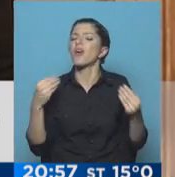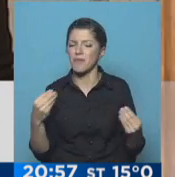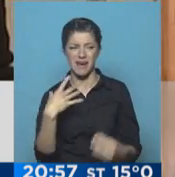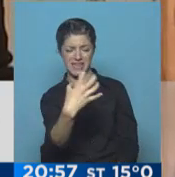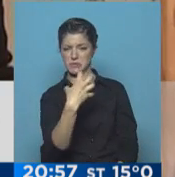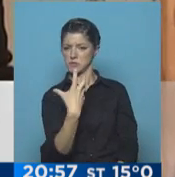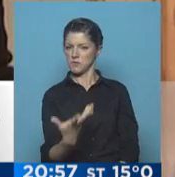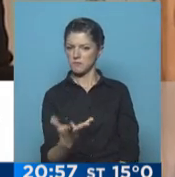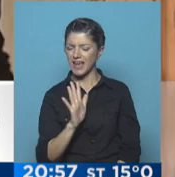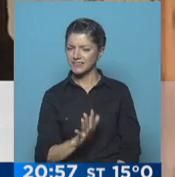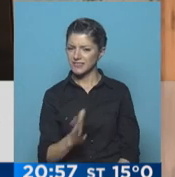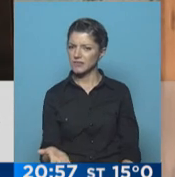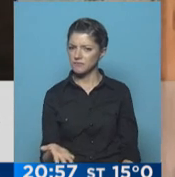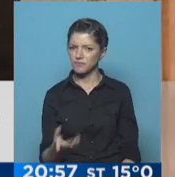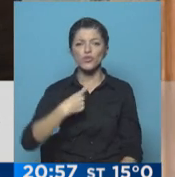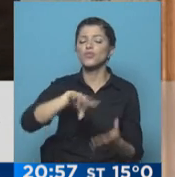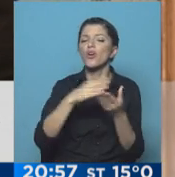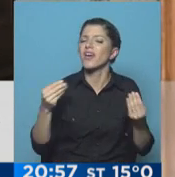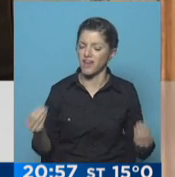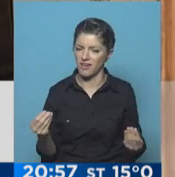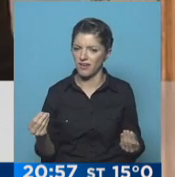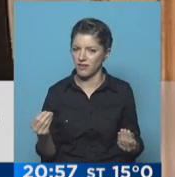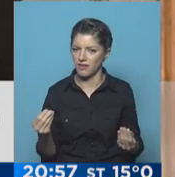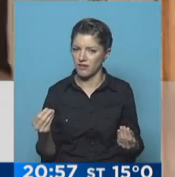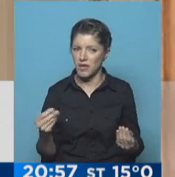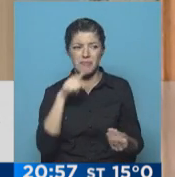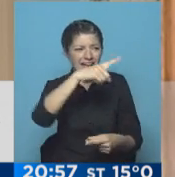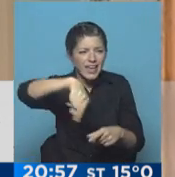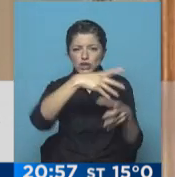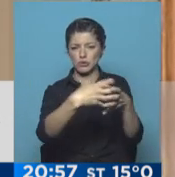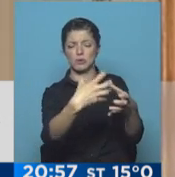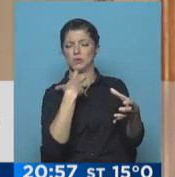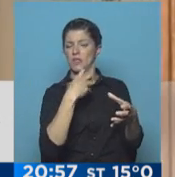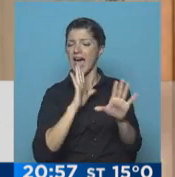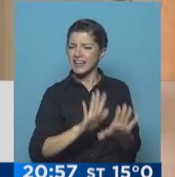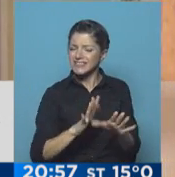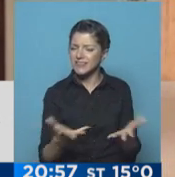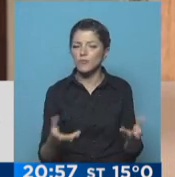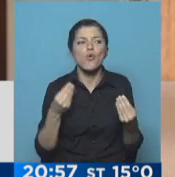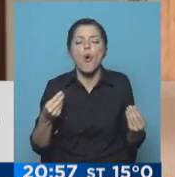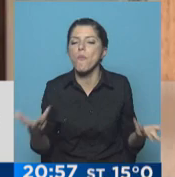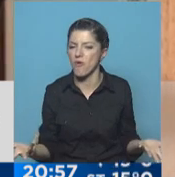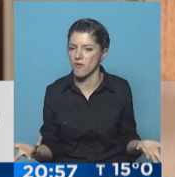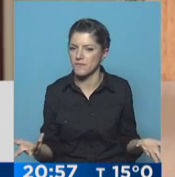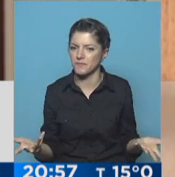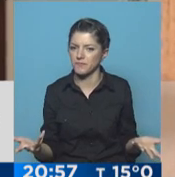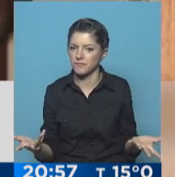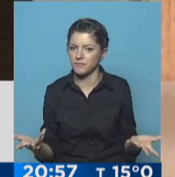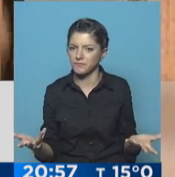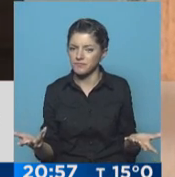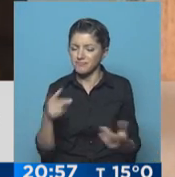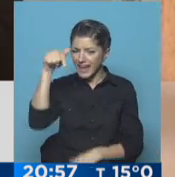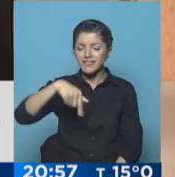odio? ¿Qué hemos hecho para ese odio? ¿Cómo puede ser? ¿Cómo puede ser que